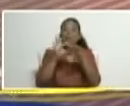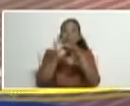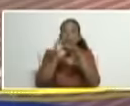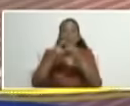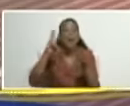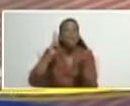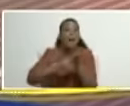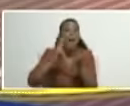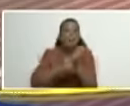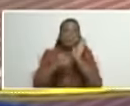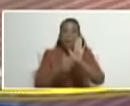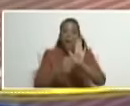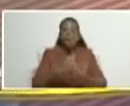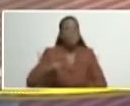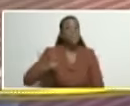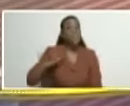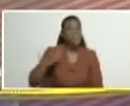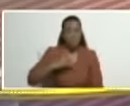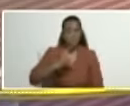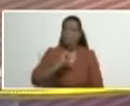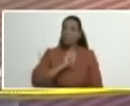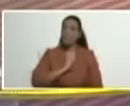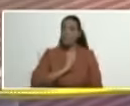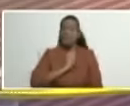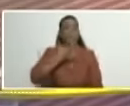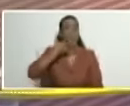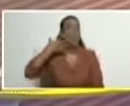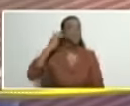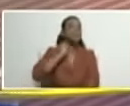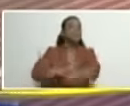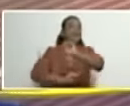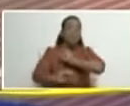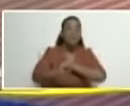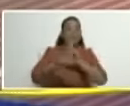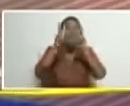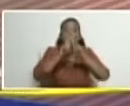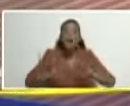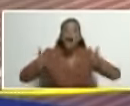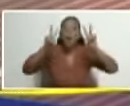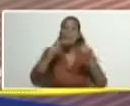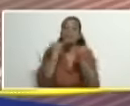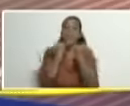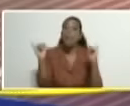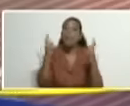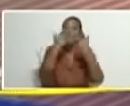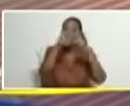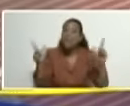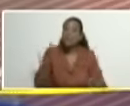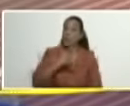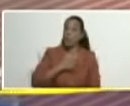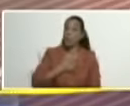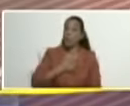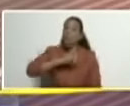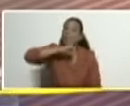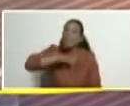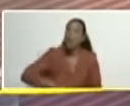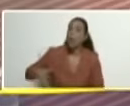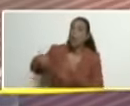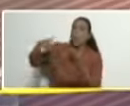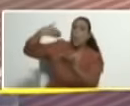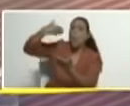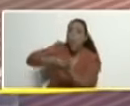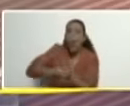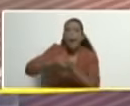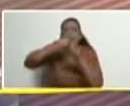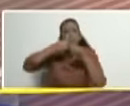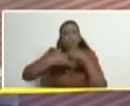verdad, con nuestra dignidad, con la defensa de los valores de la independencia, la soberanía y la dignidad de los